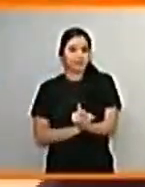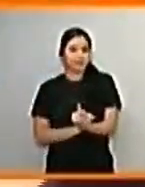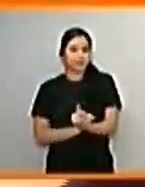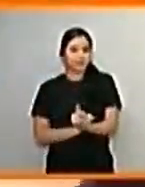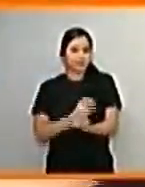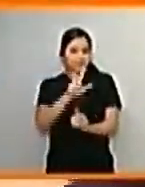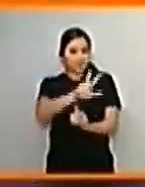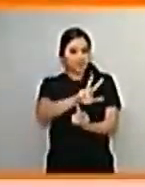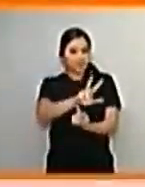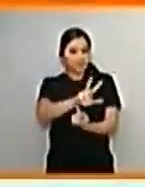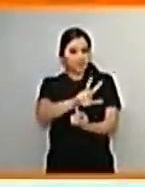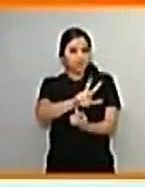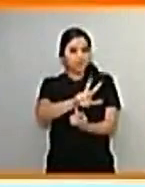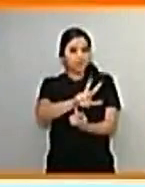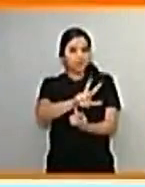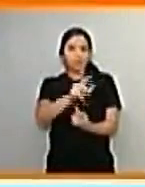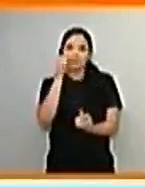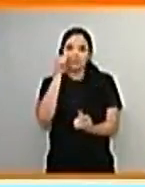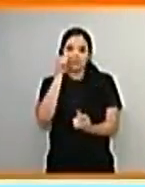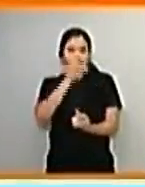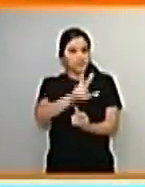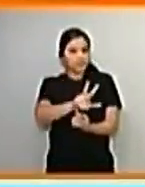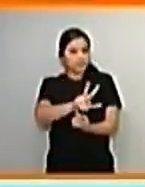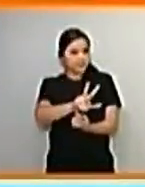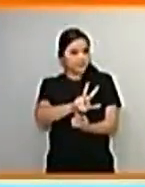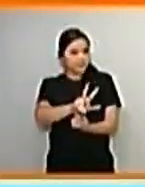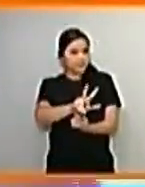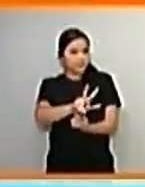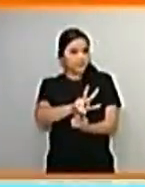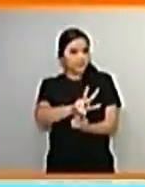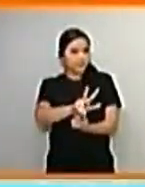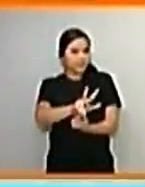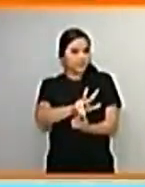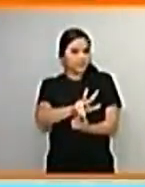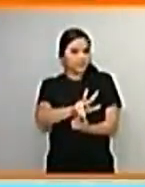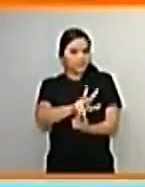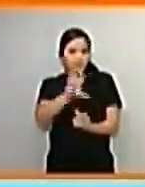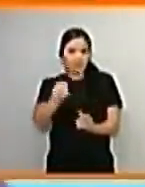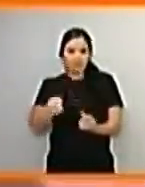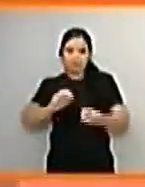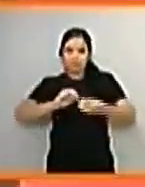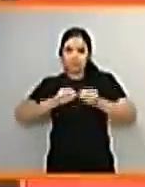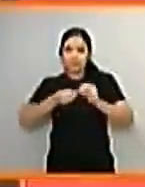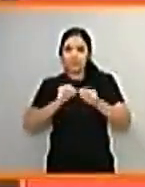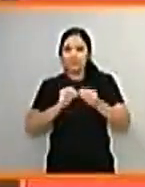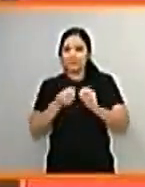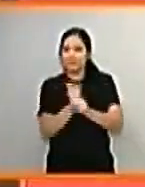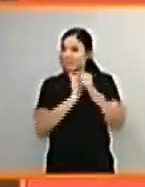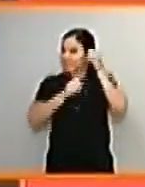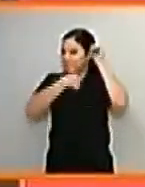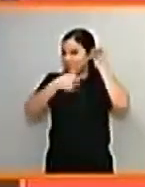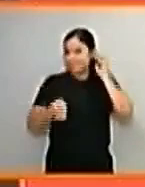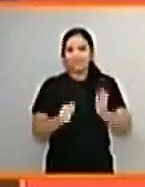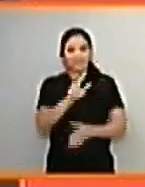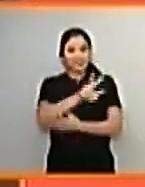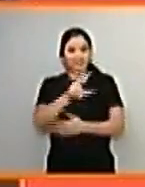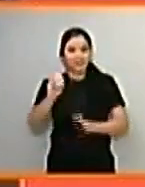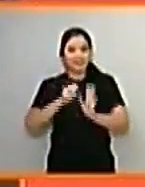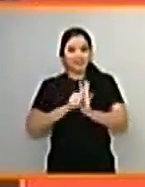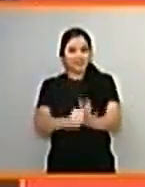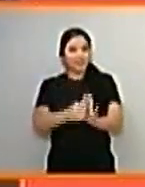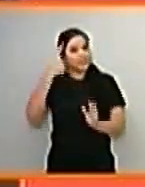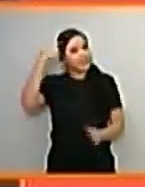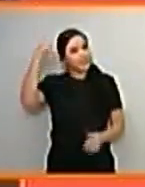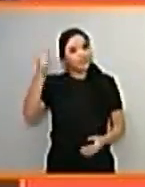es el 3. Segundo dígito, atentos. Y este es el 0. Y el número ganador para la diaria es el 30 con su símbolo